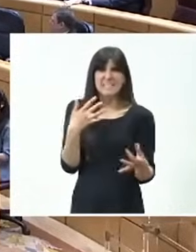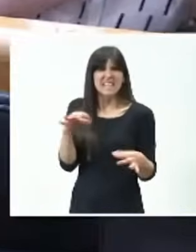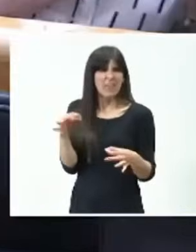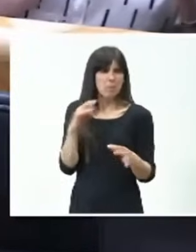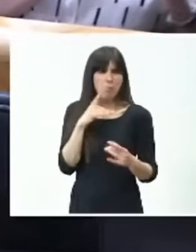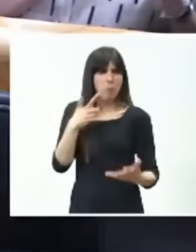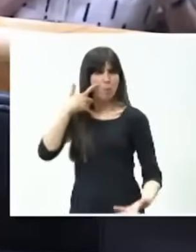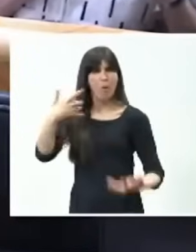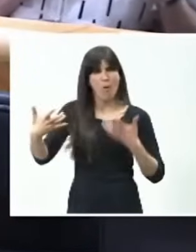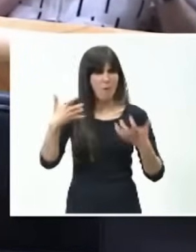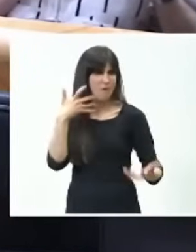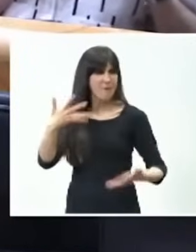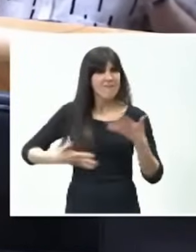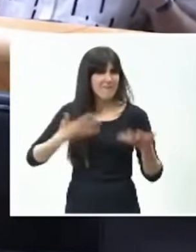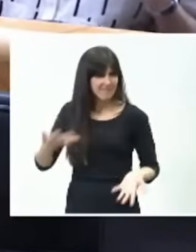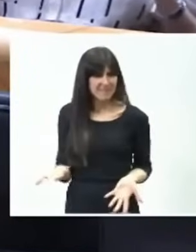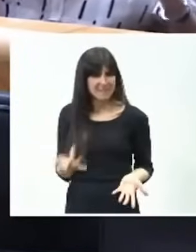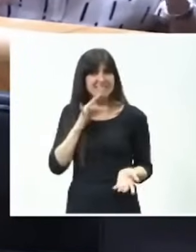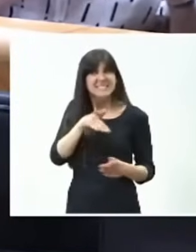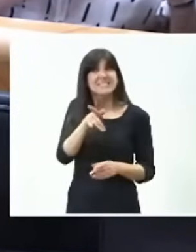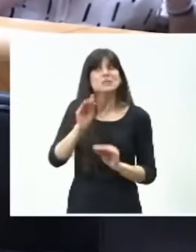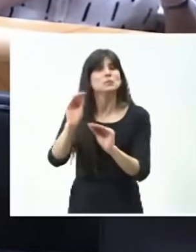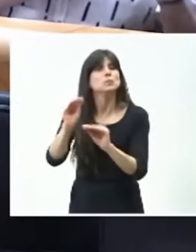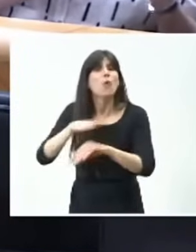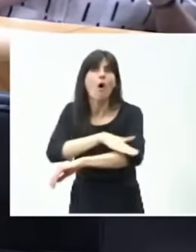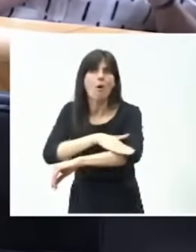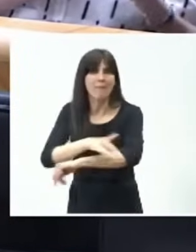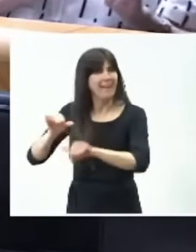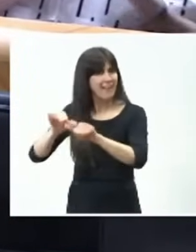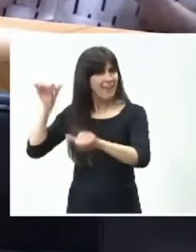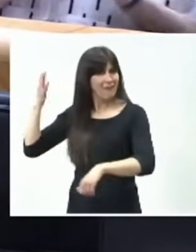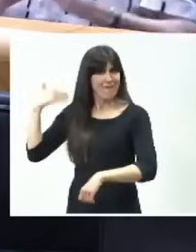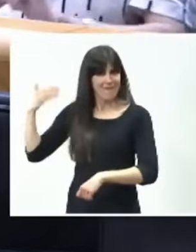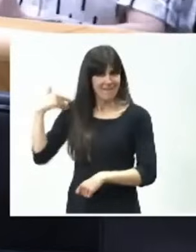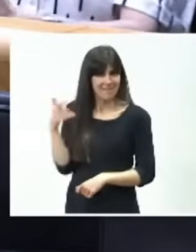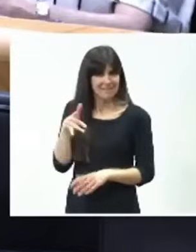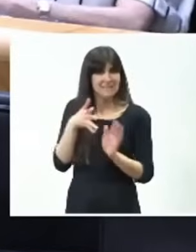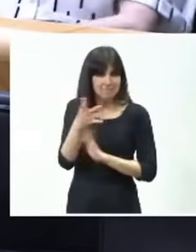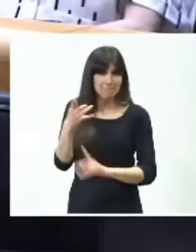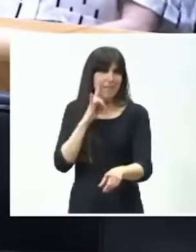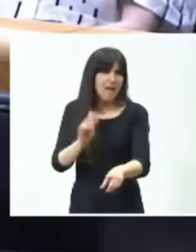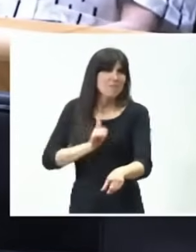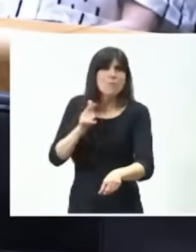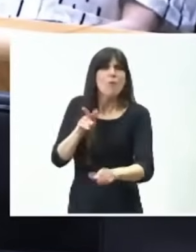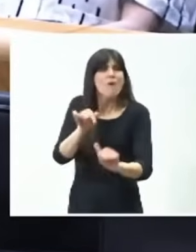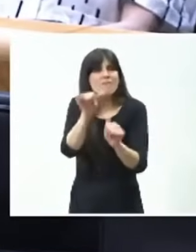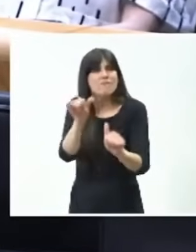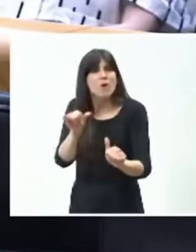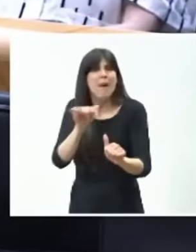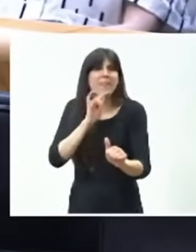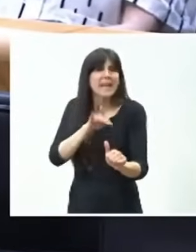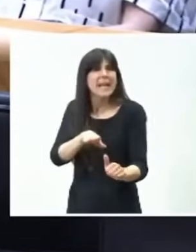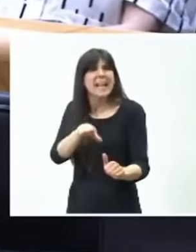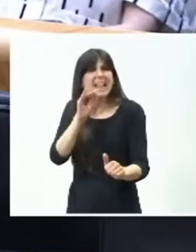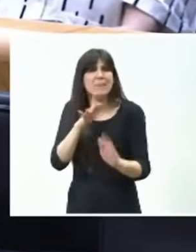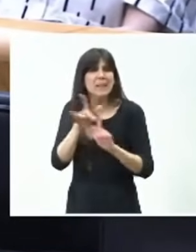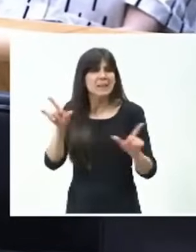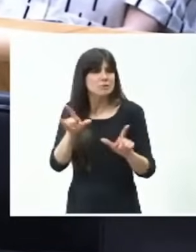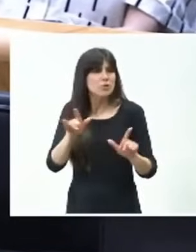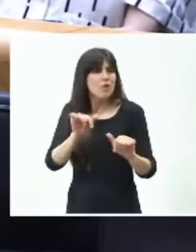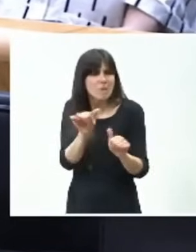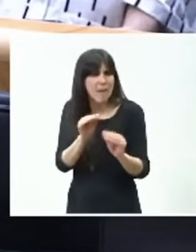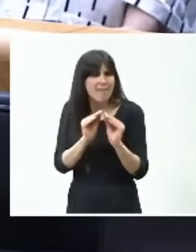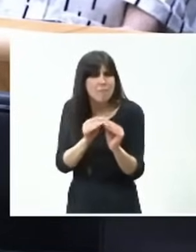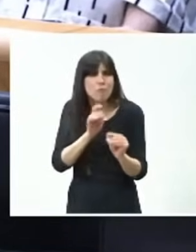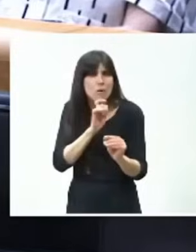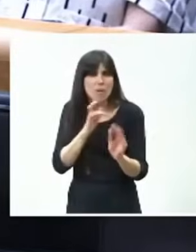Y esto sucedía cuando ustedes gobernaban. Y afortunadamente, esa forma de entender y de hacer la televisión